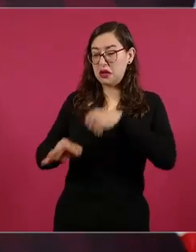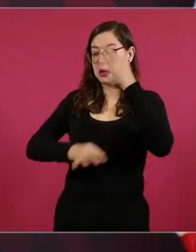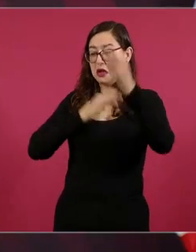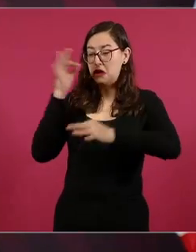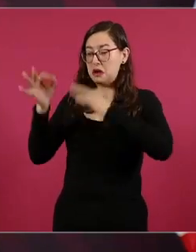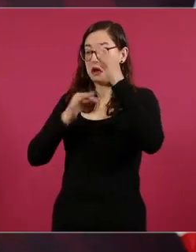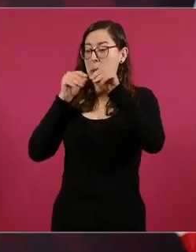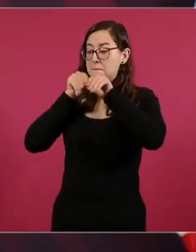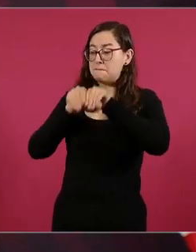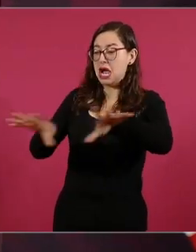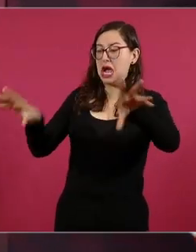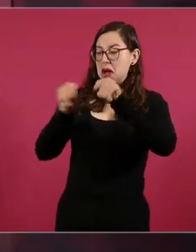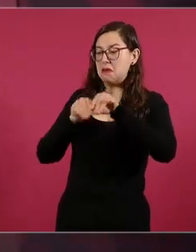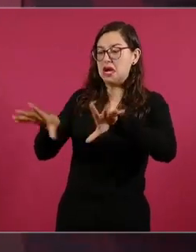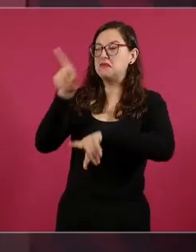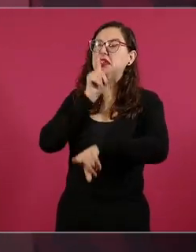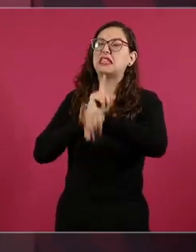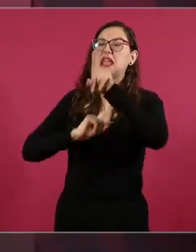día y noche